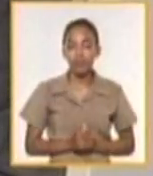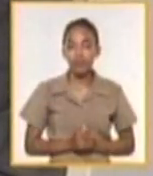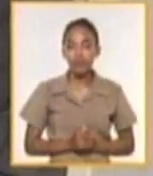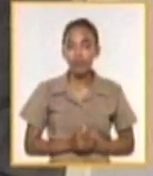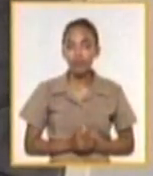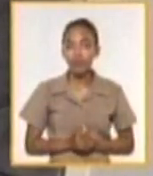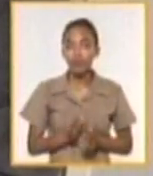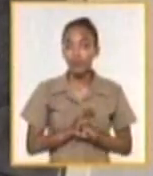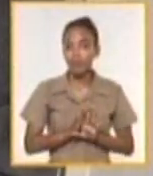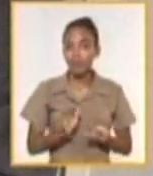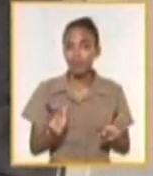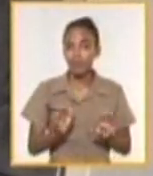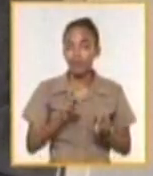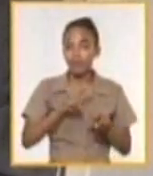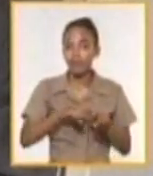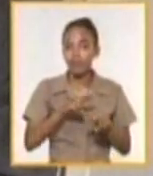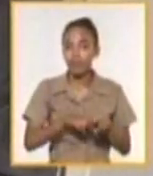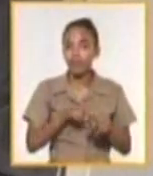Hart